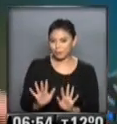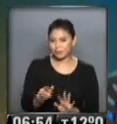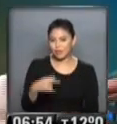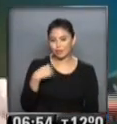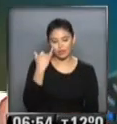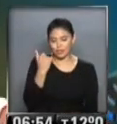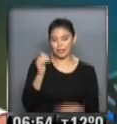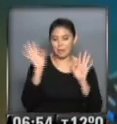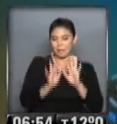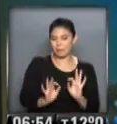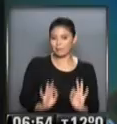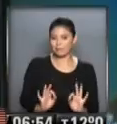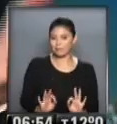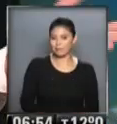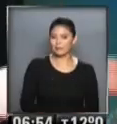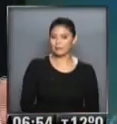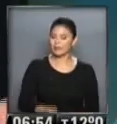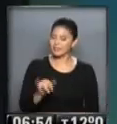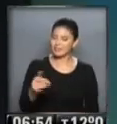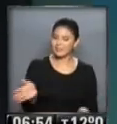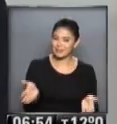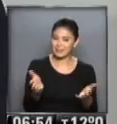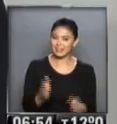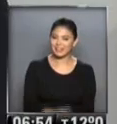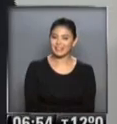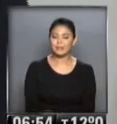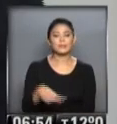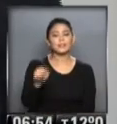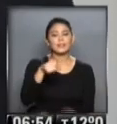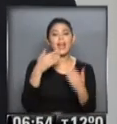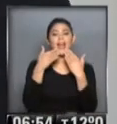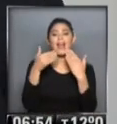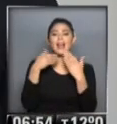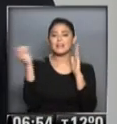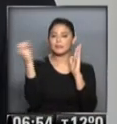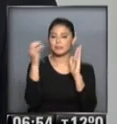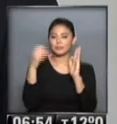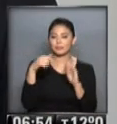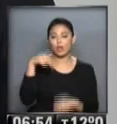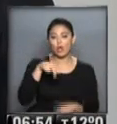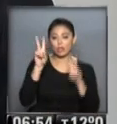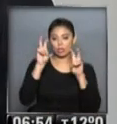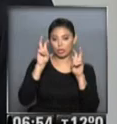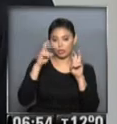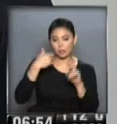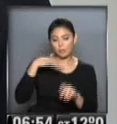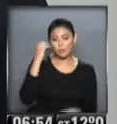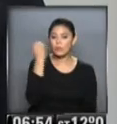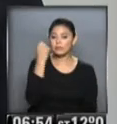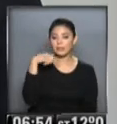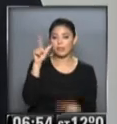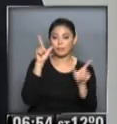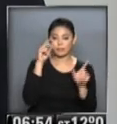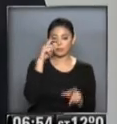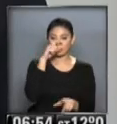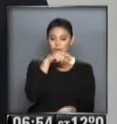ella ya estaría ahí preparando todo el equipo, claro que sí. Bueno, gracias a todos por los mensajes. Dos de los temas que tendremos esta mañana en Visión 7.